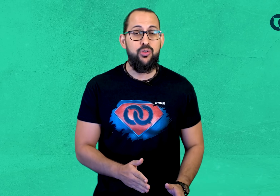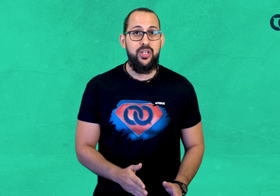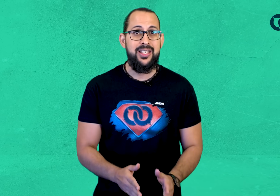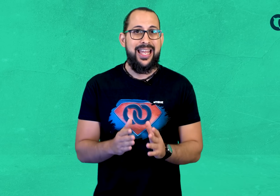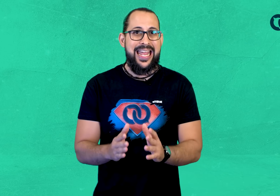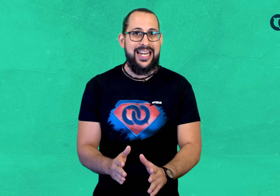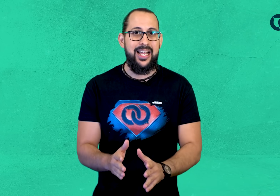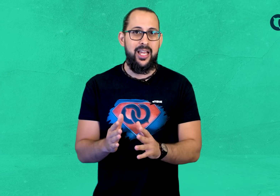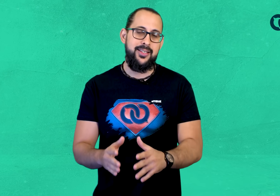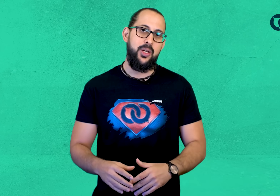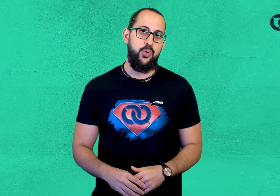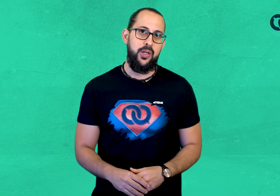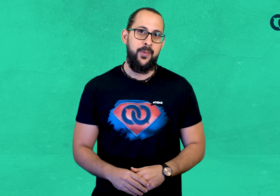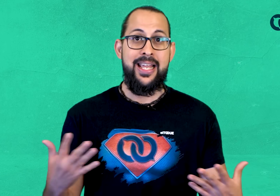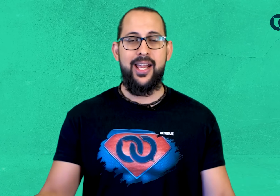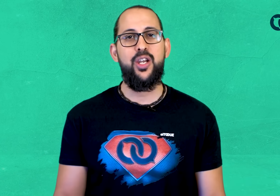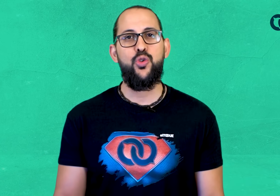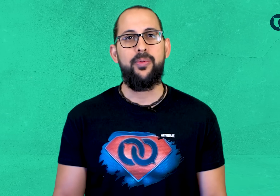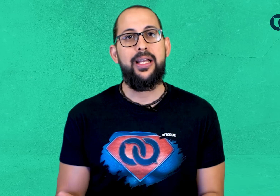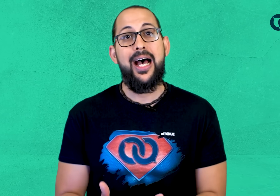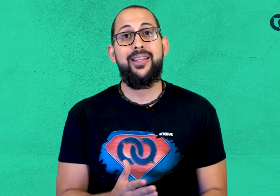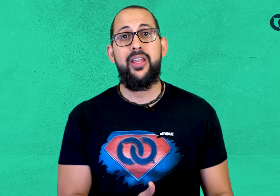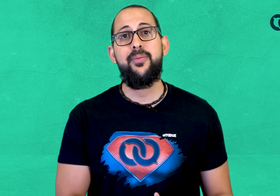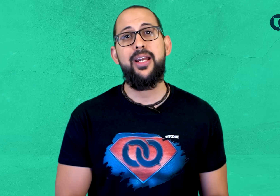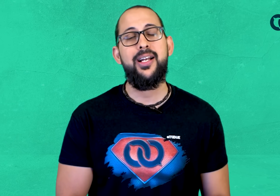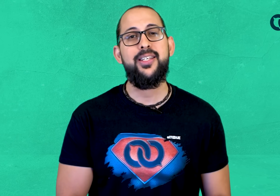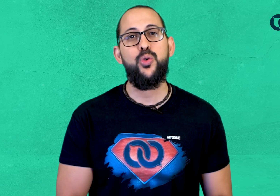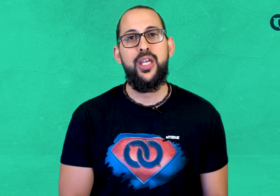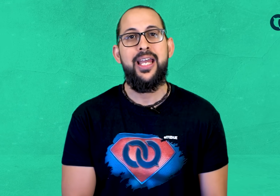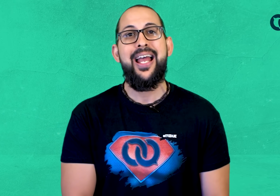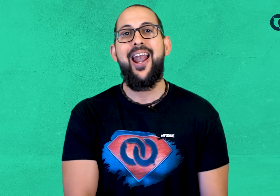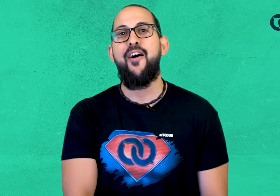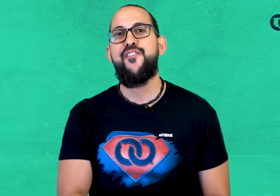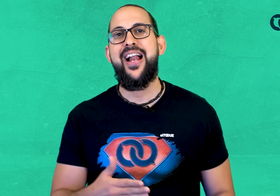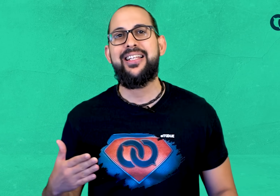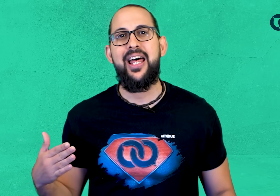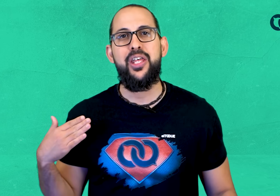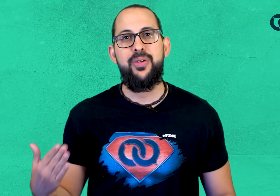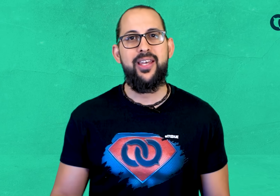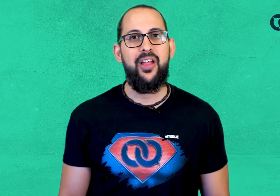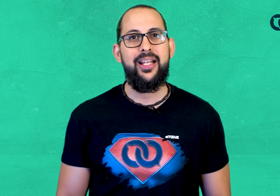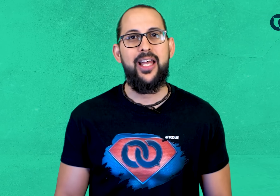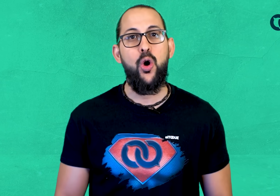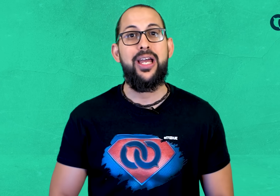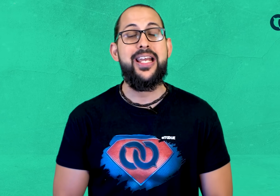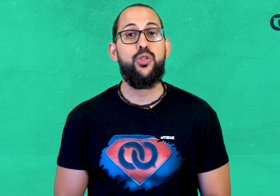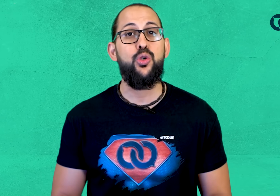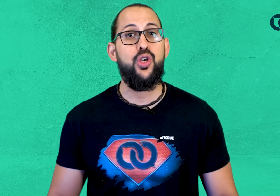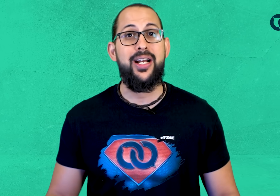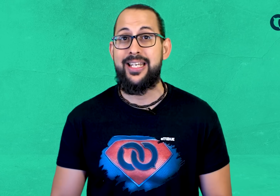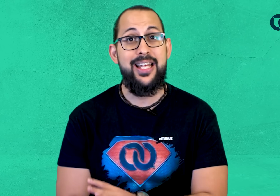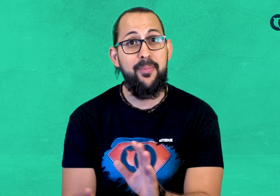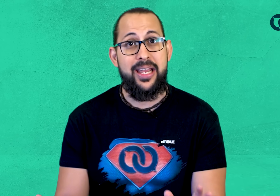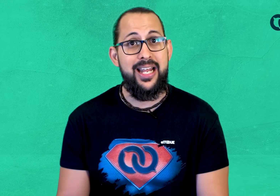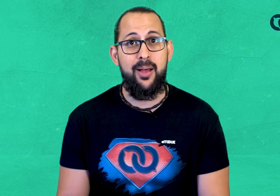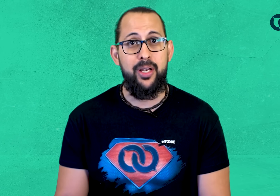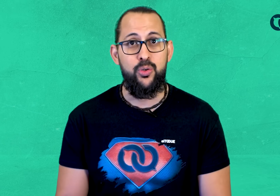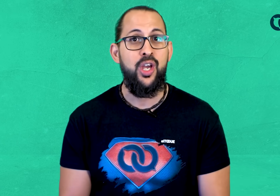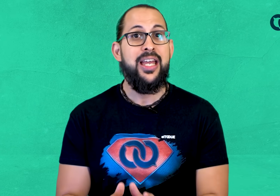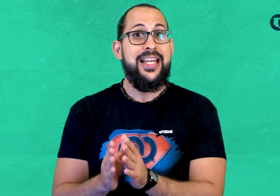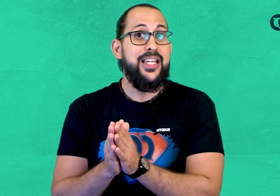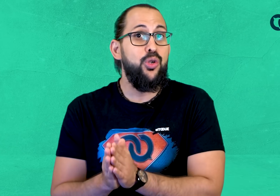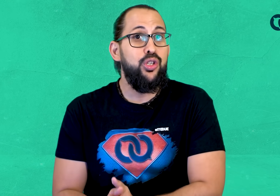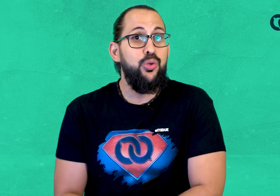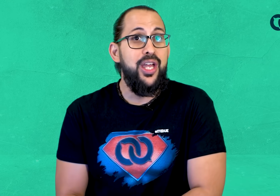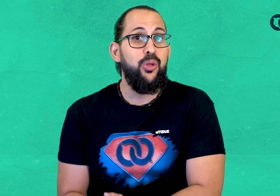hasta ese entonces eran en CUC. En resumen, antes de eliminar el CUC, la falta de divisas del Estado quería solucionarse nada más y nada